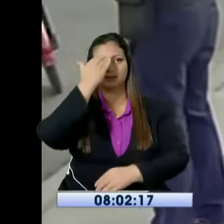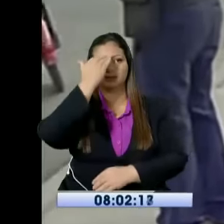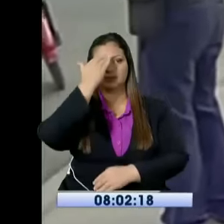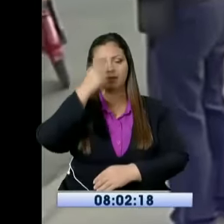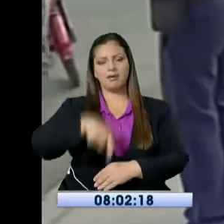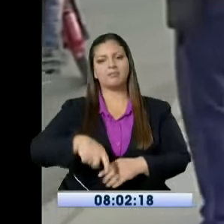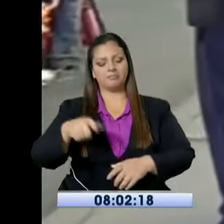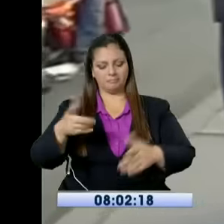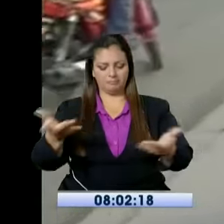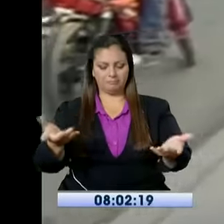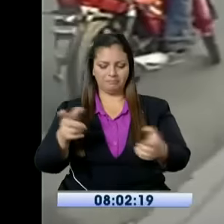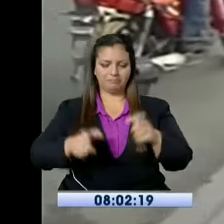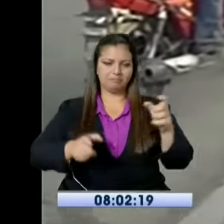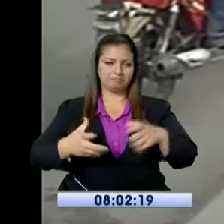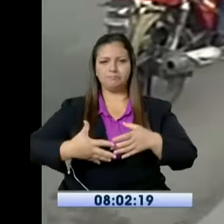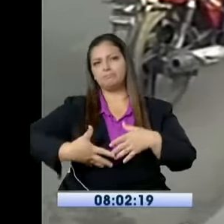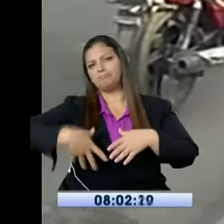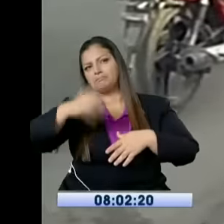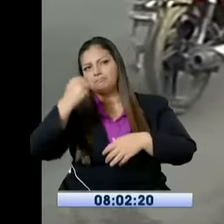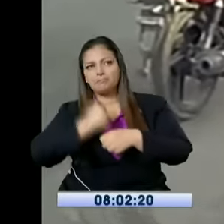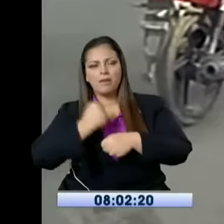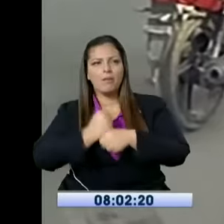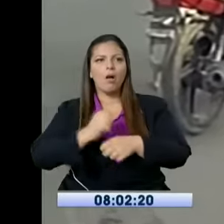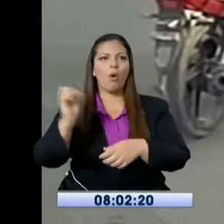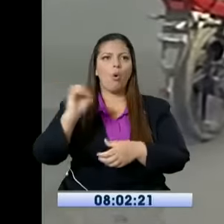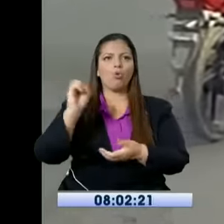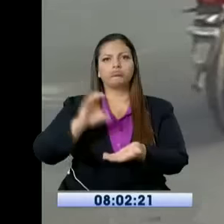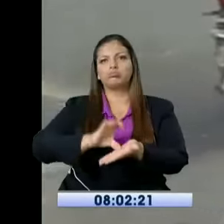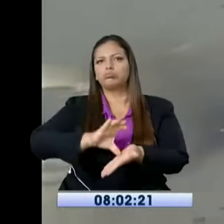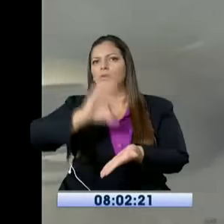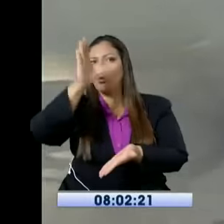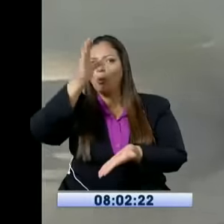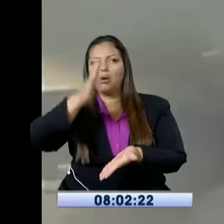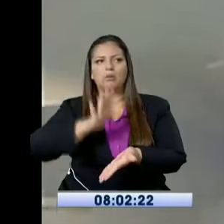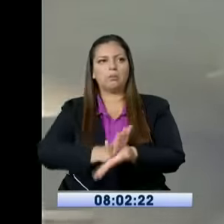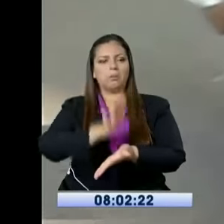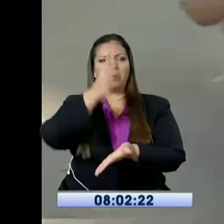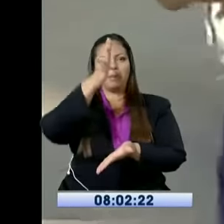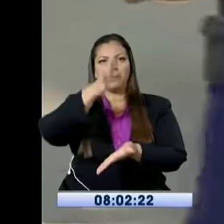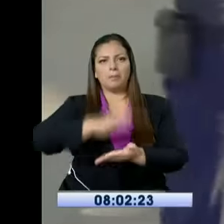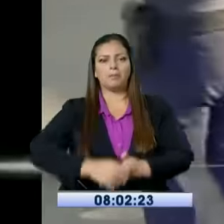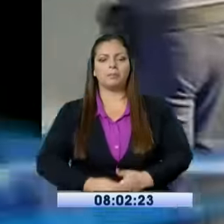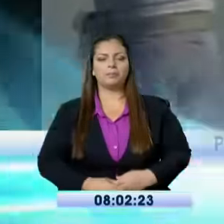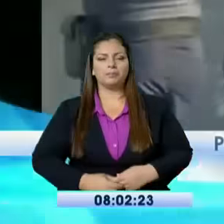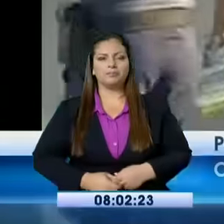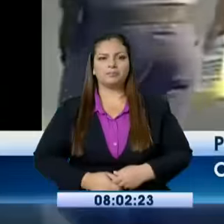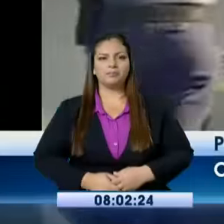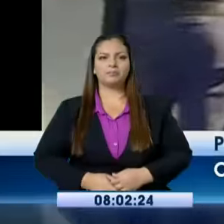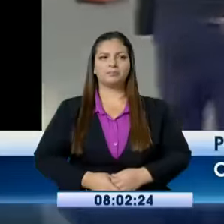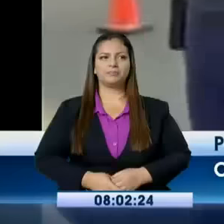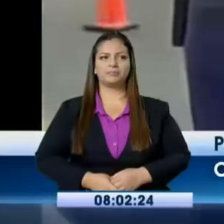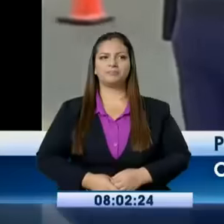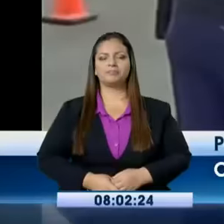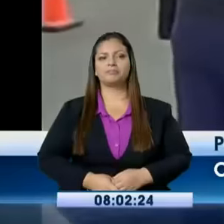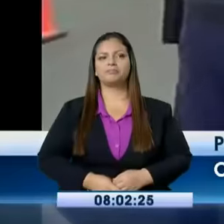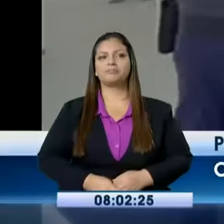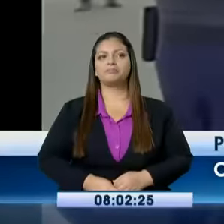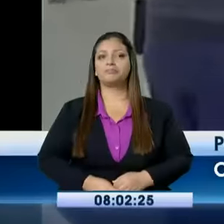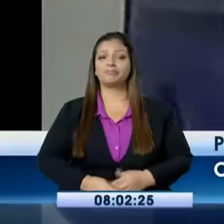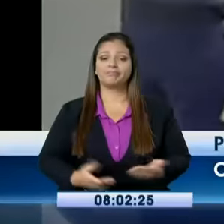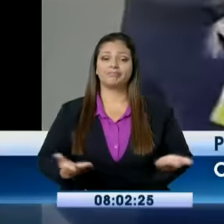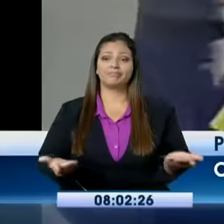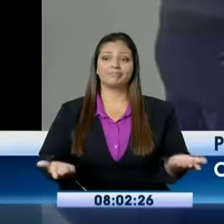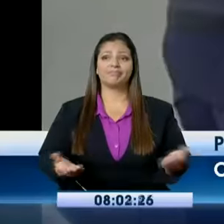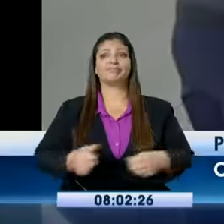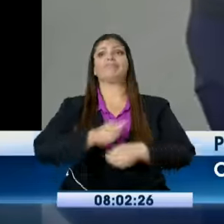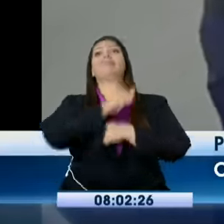para dirigirse a sus lugares de trabajo, planteles educativos y, bueno, hay que decirlo, desafortunadamente se producen ciertos